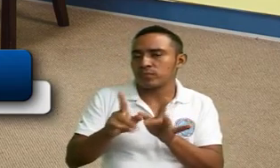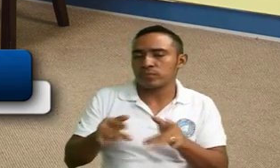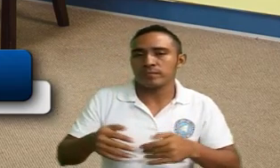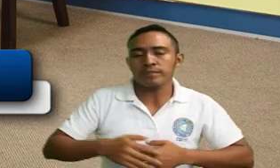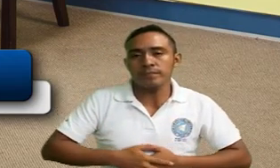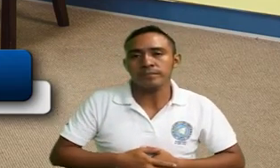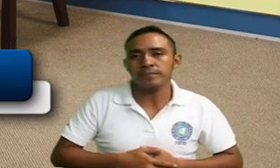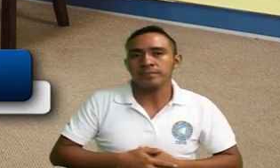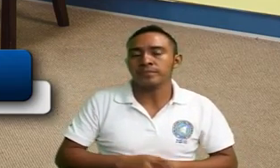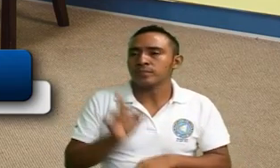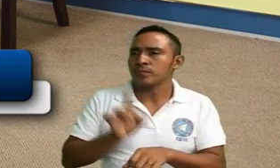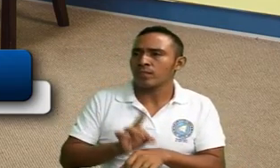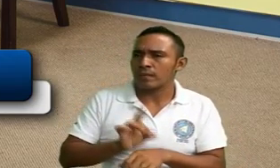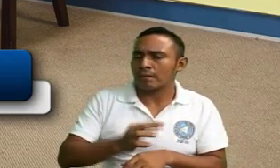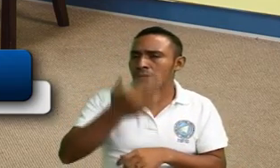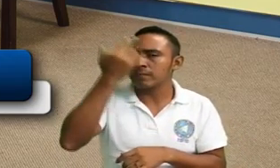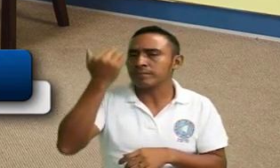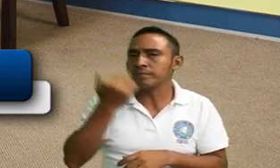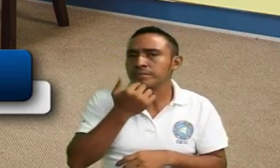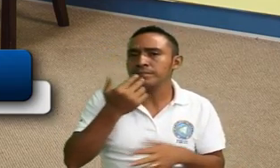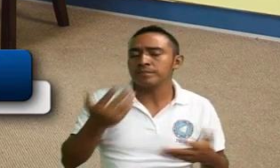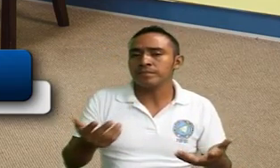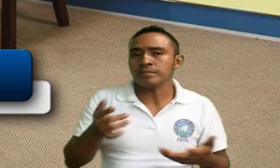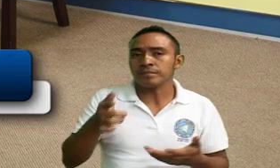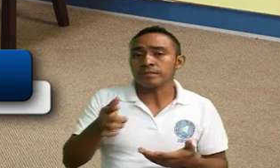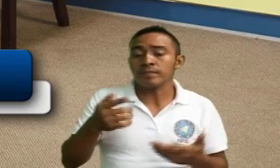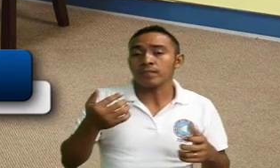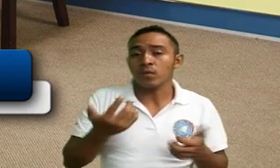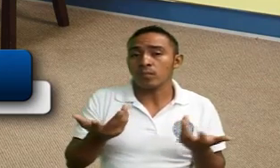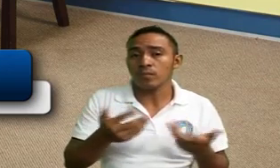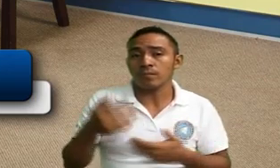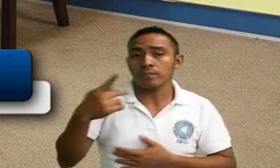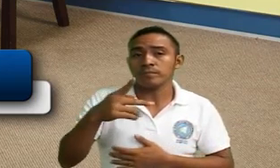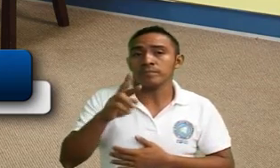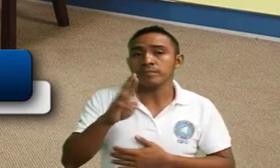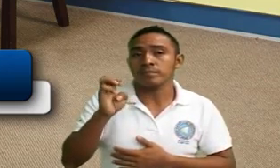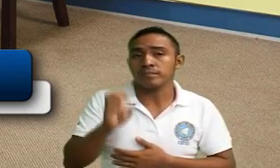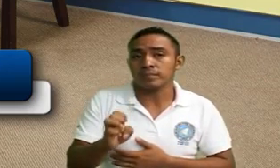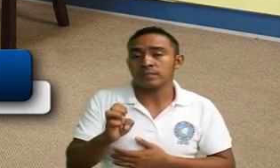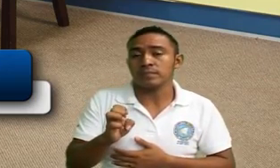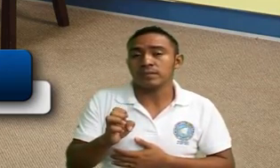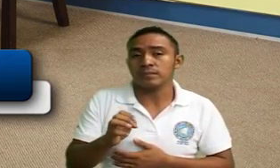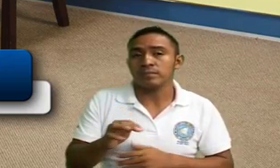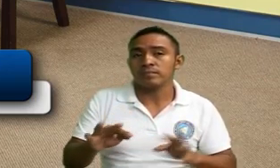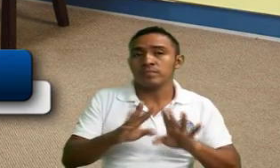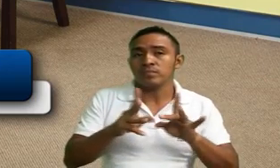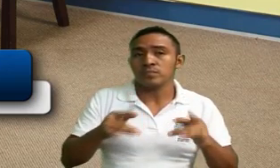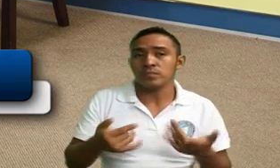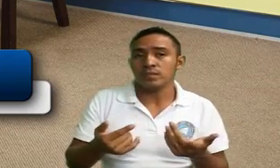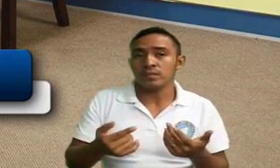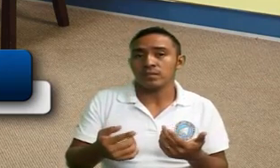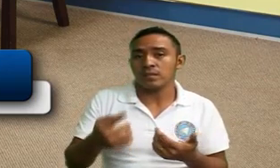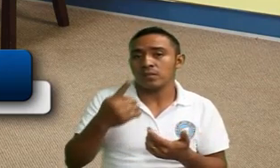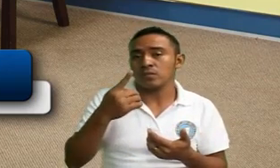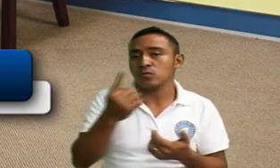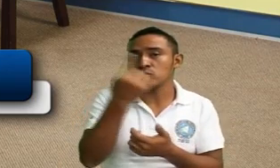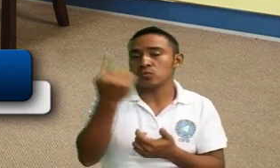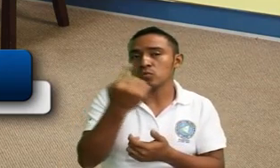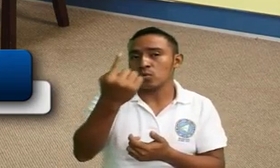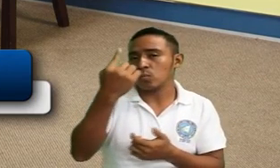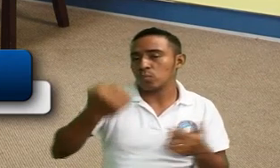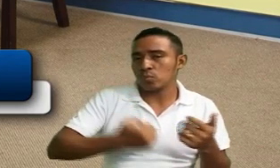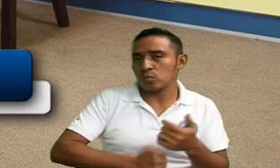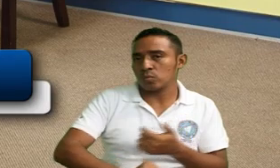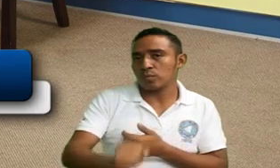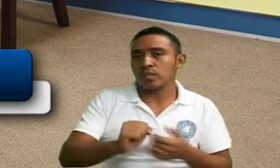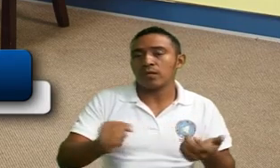doctora, de que este síndrome premenstrual ocurre, por ejemplo, en mujeres que solo han tenido un hijo. ¿Qué tan cierto